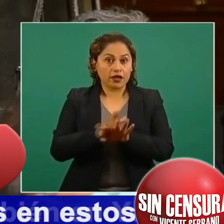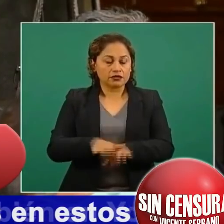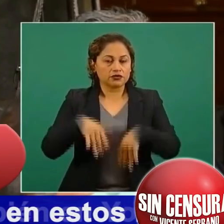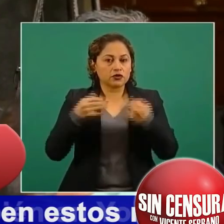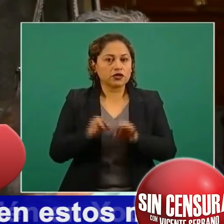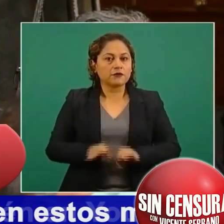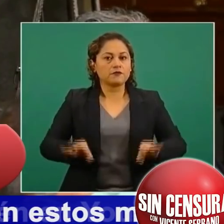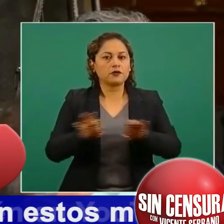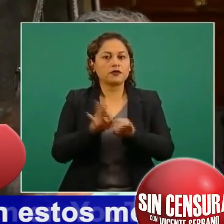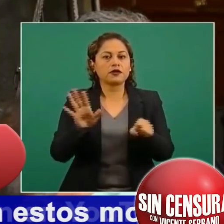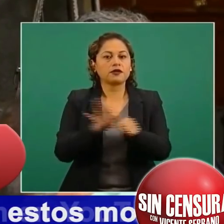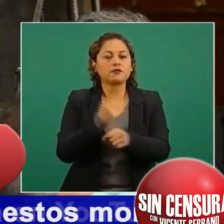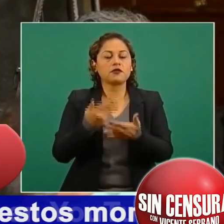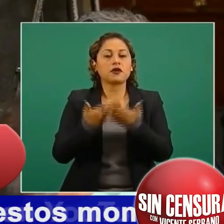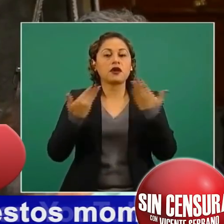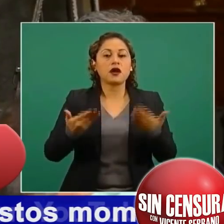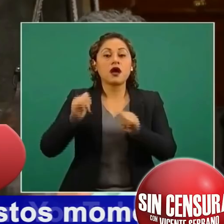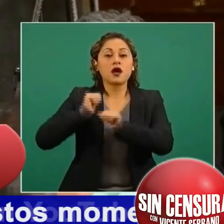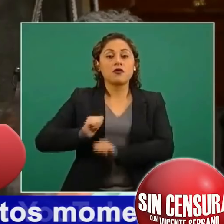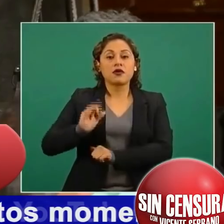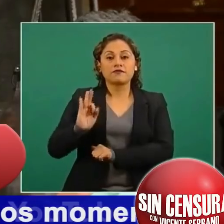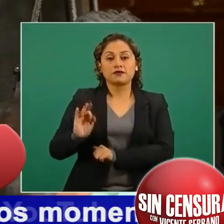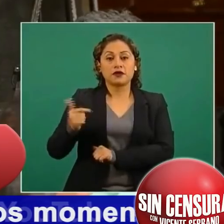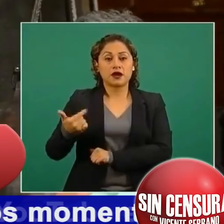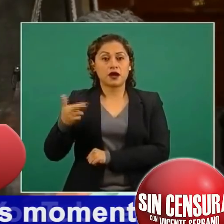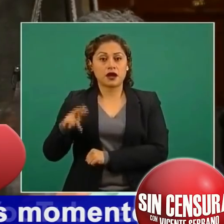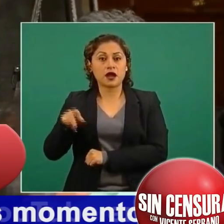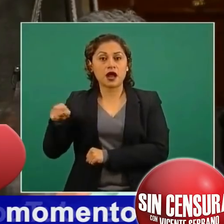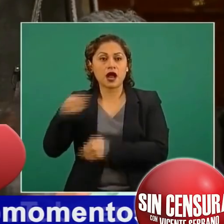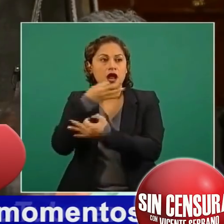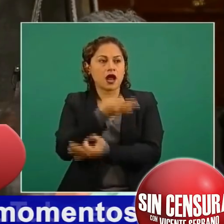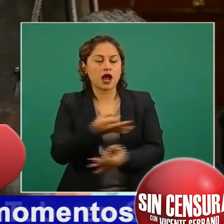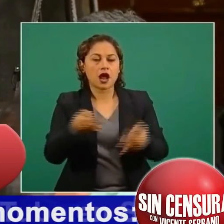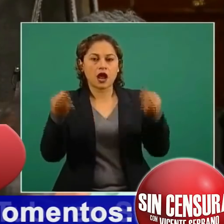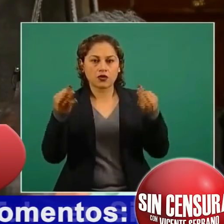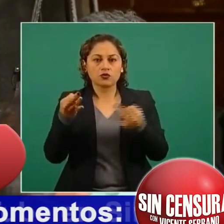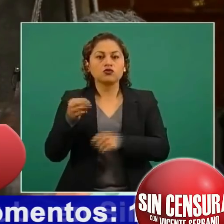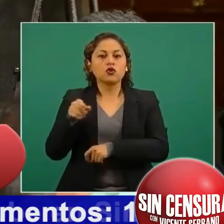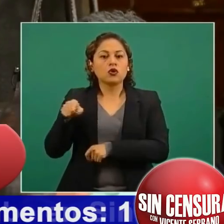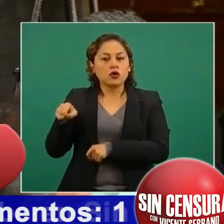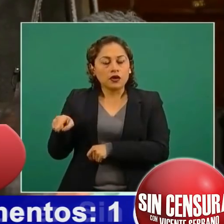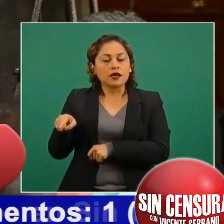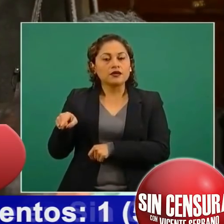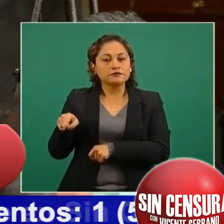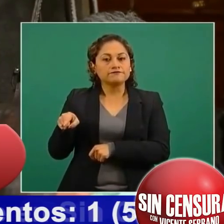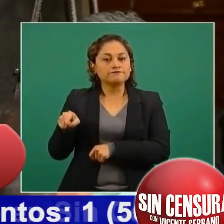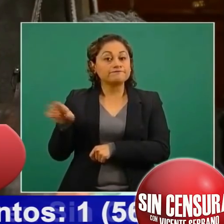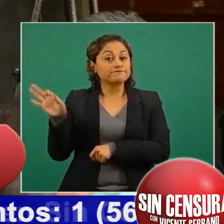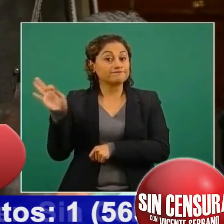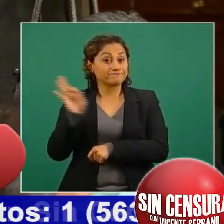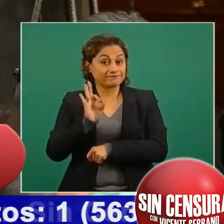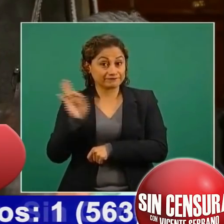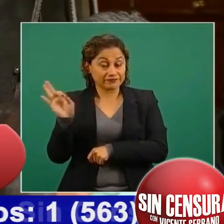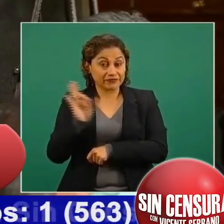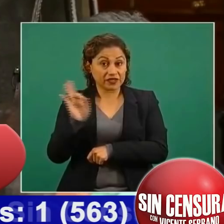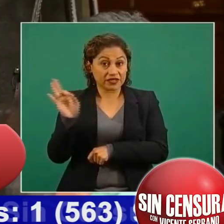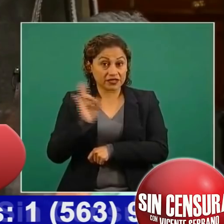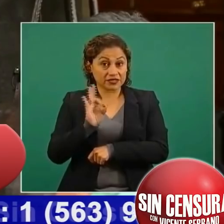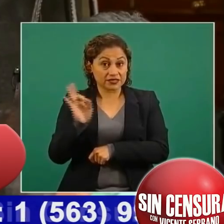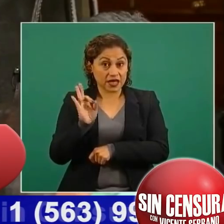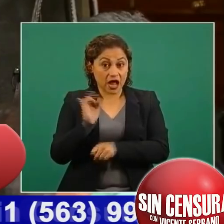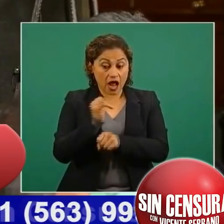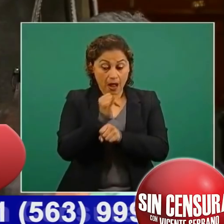Fiscalía General de la República ha hecho un anuncio de que estarían prácticamente judicializándose